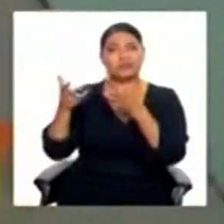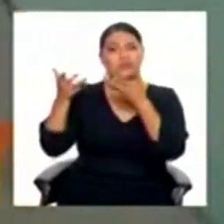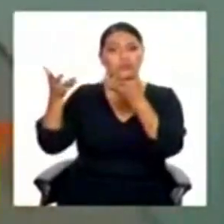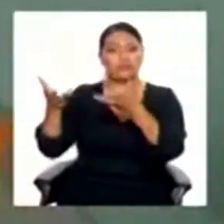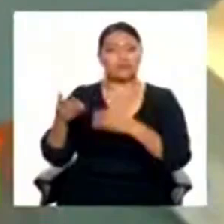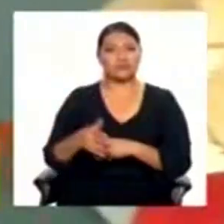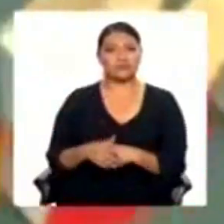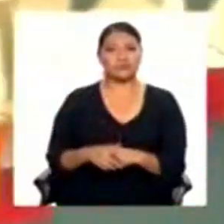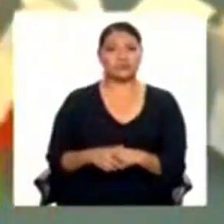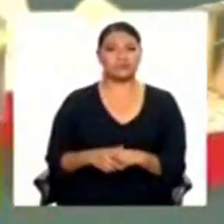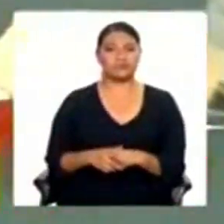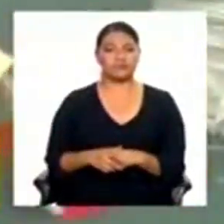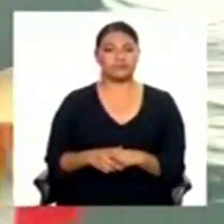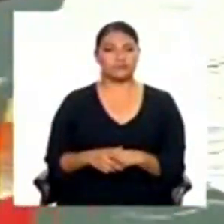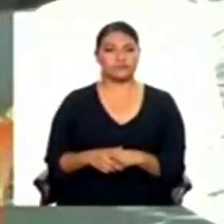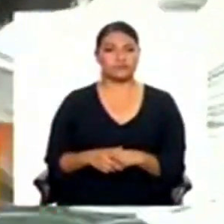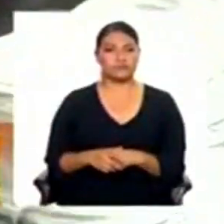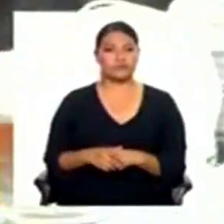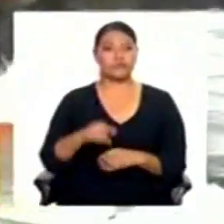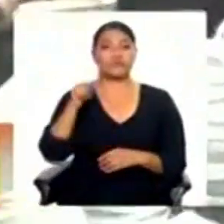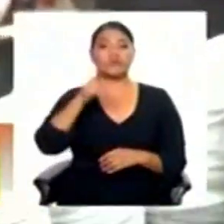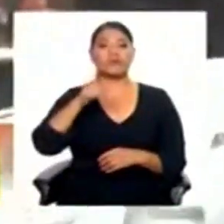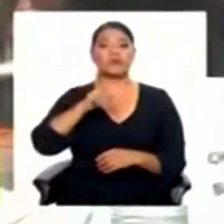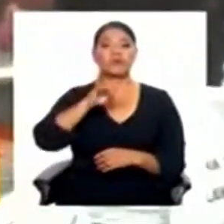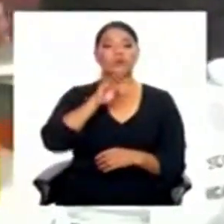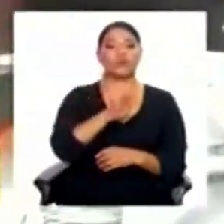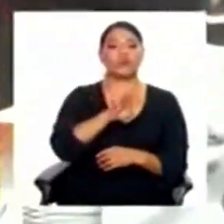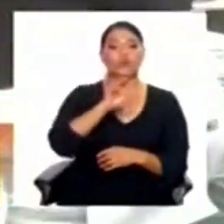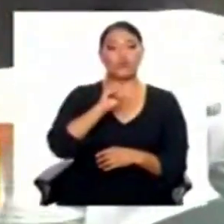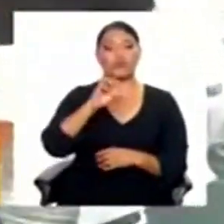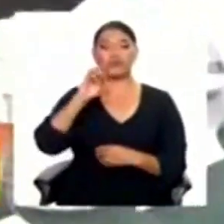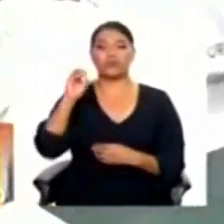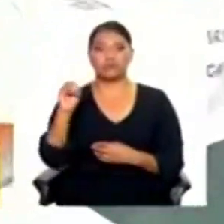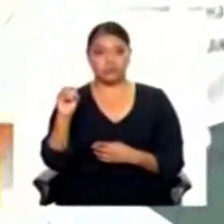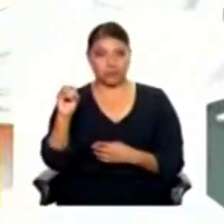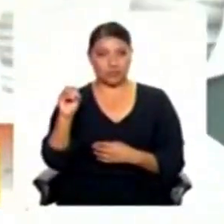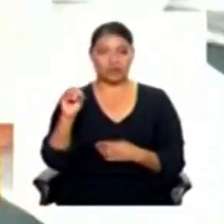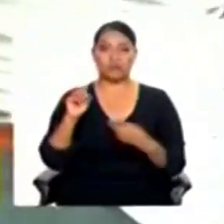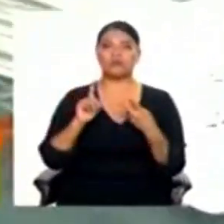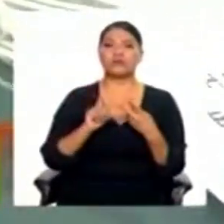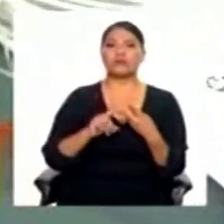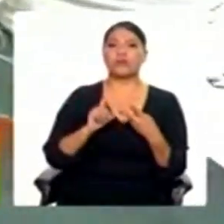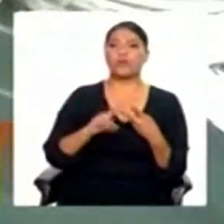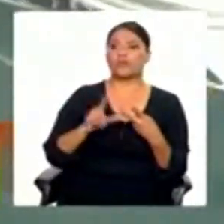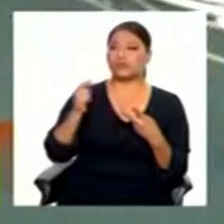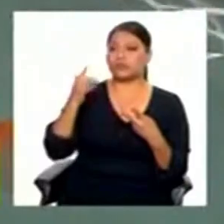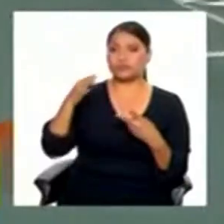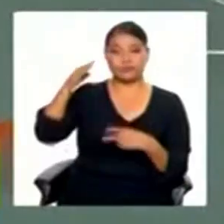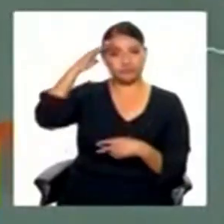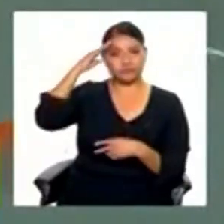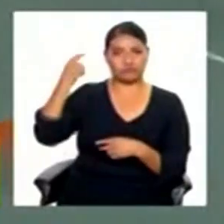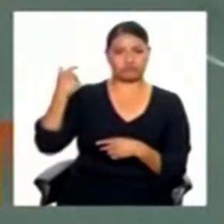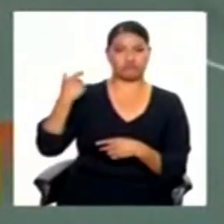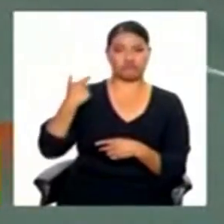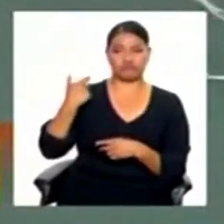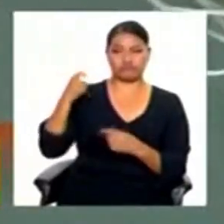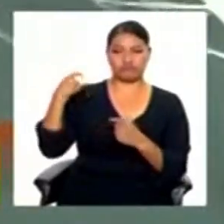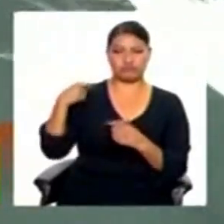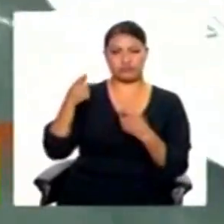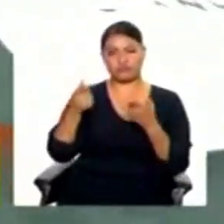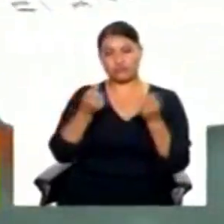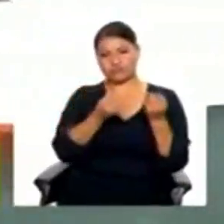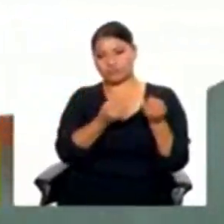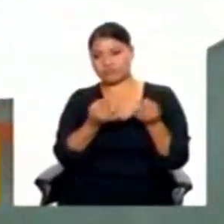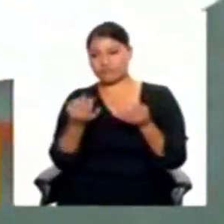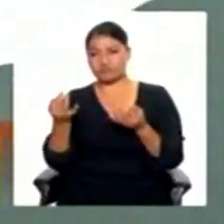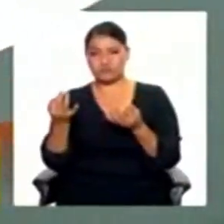se ha podido encontrar son estas 400 cápsulas de fulminante, las mechas de seguridad que indicaba el general, y lo que están haciendo